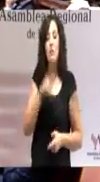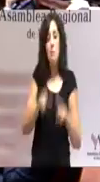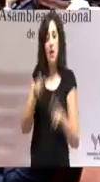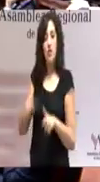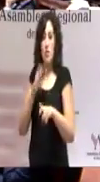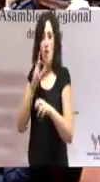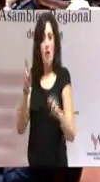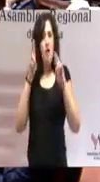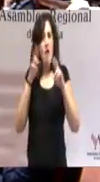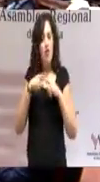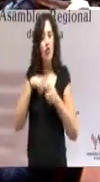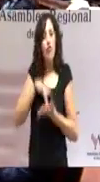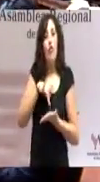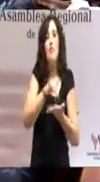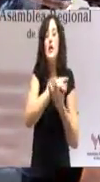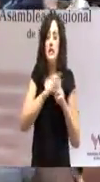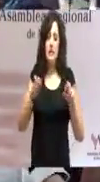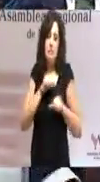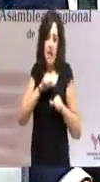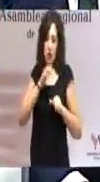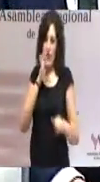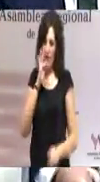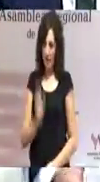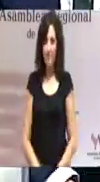mucho de nosotros. Muchas gracias.